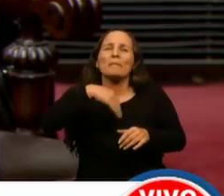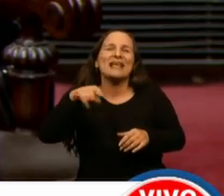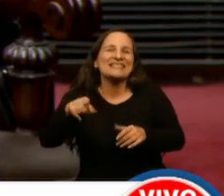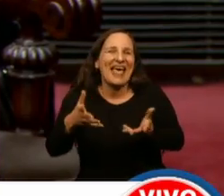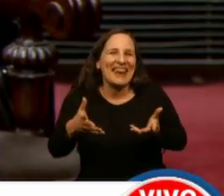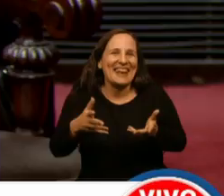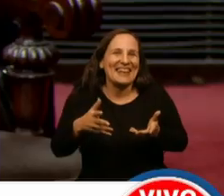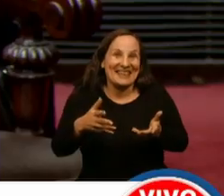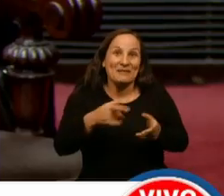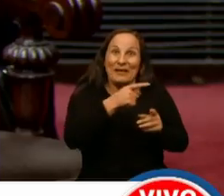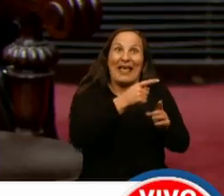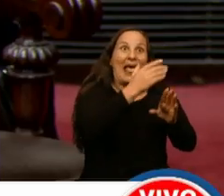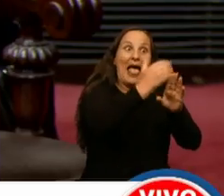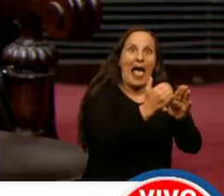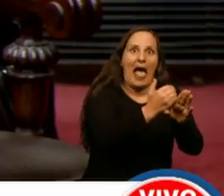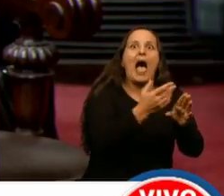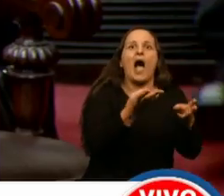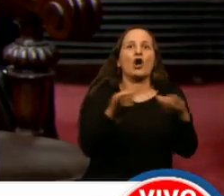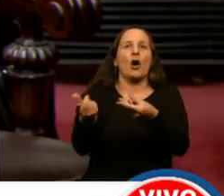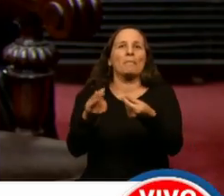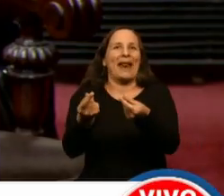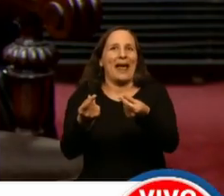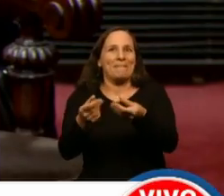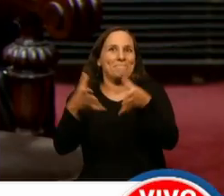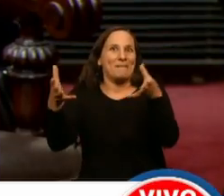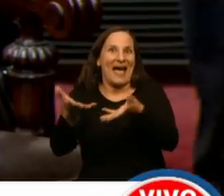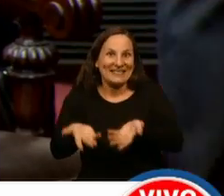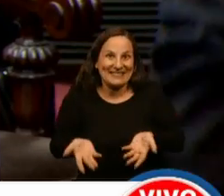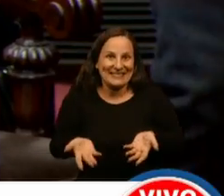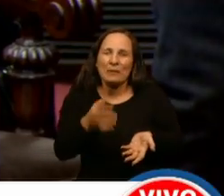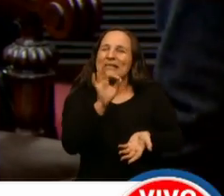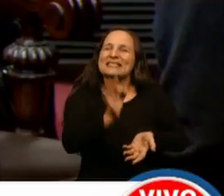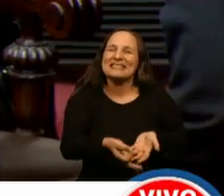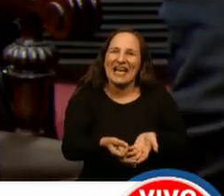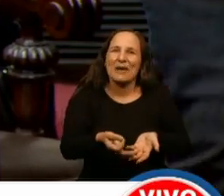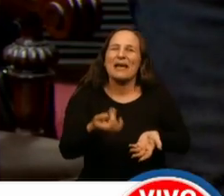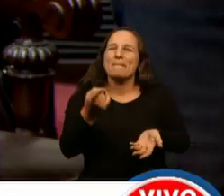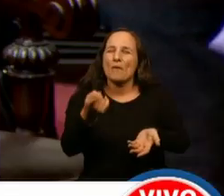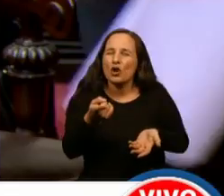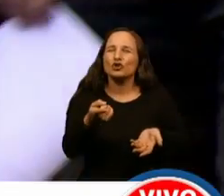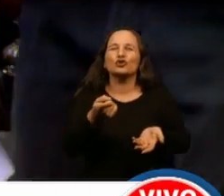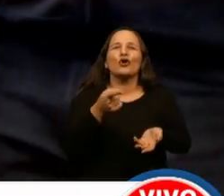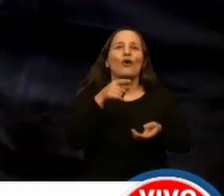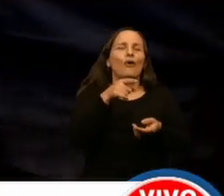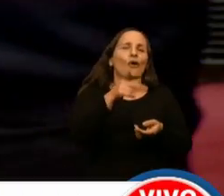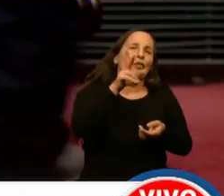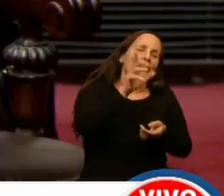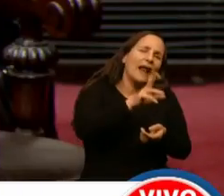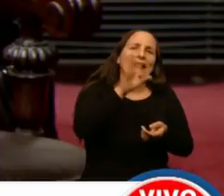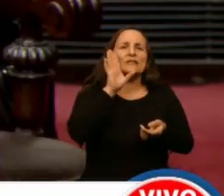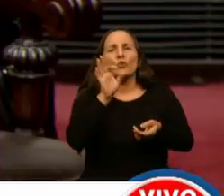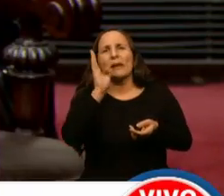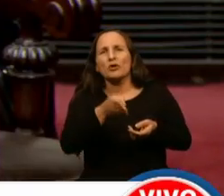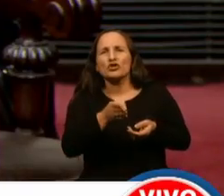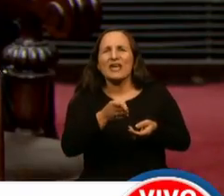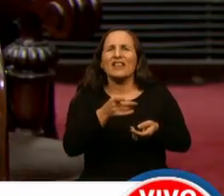mueve la economía porque sabemos que esta franja en la cual se beneficia entre el 30 y el 50